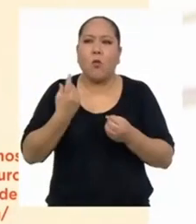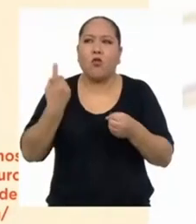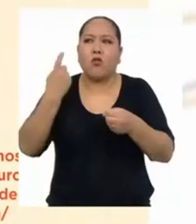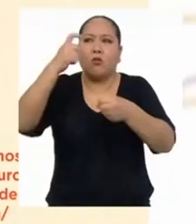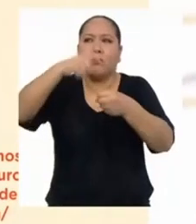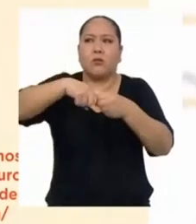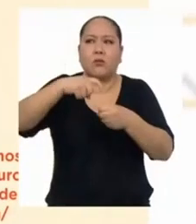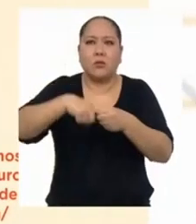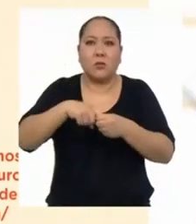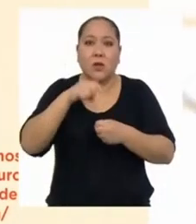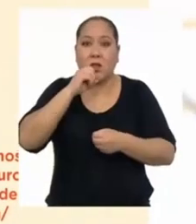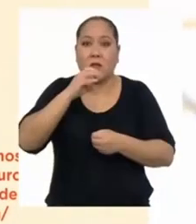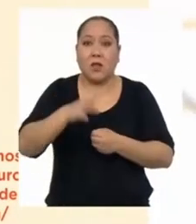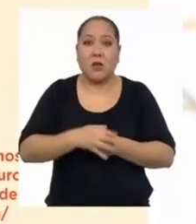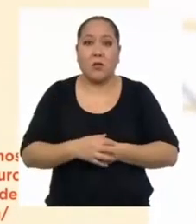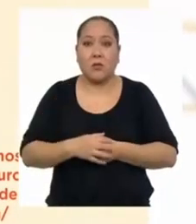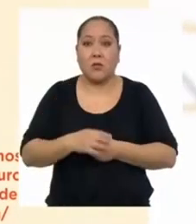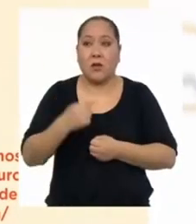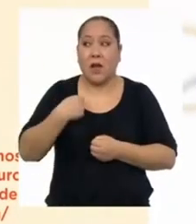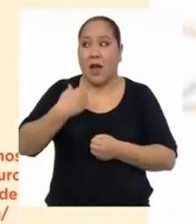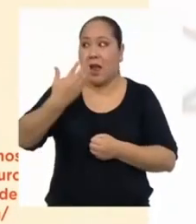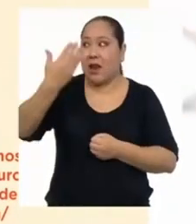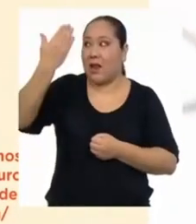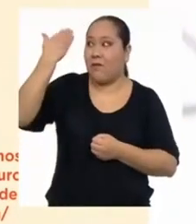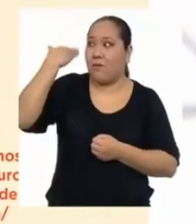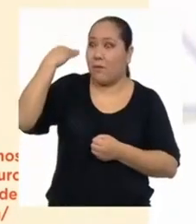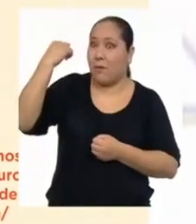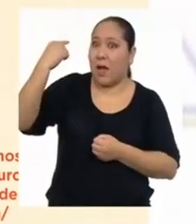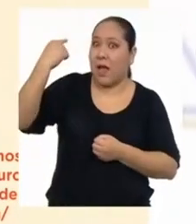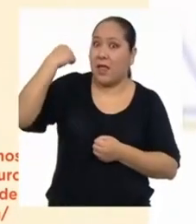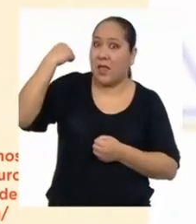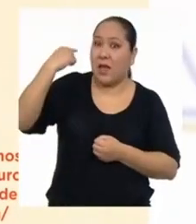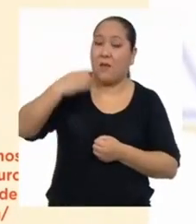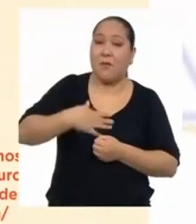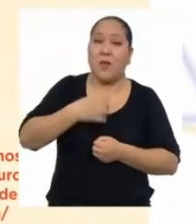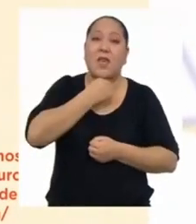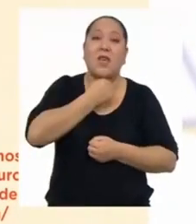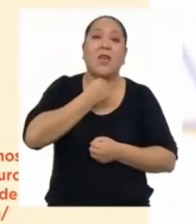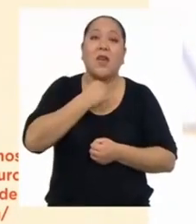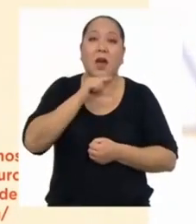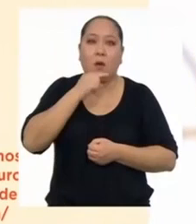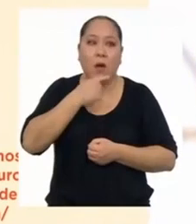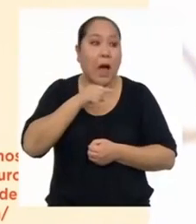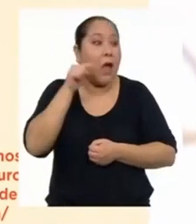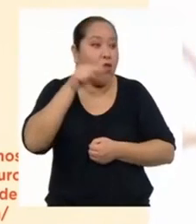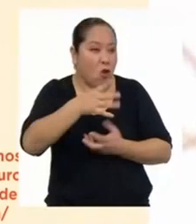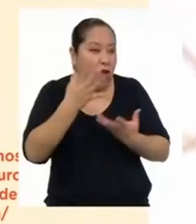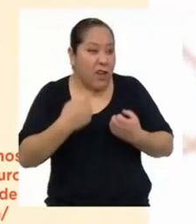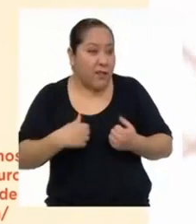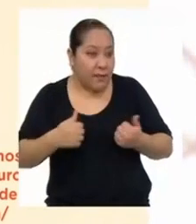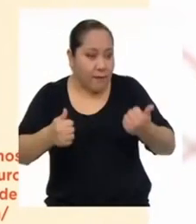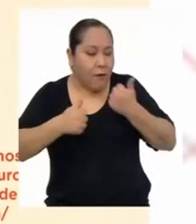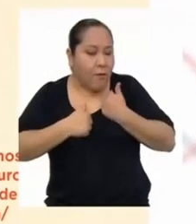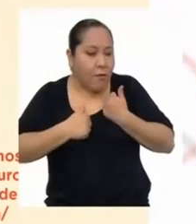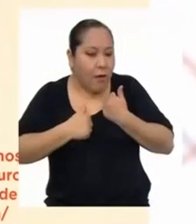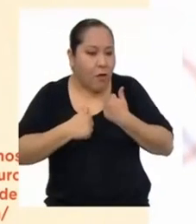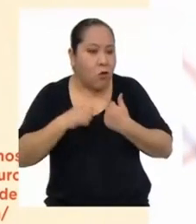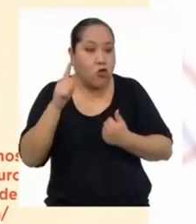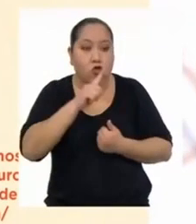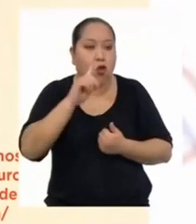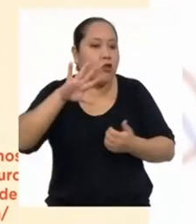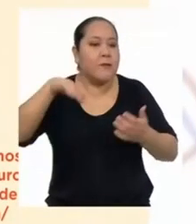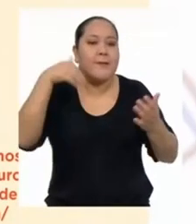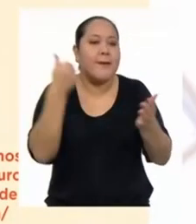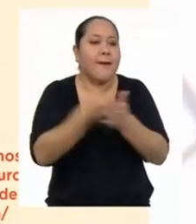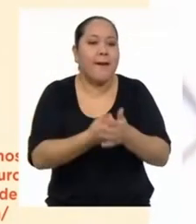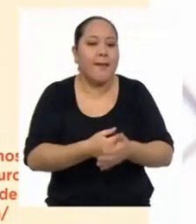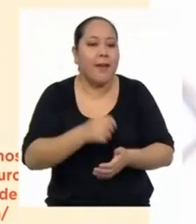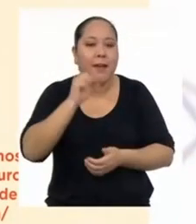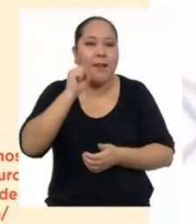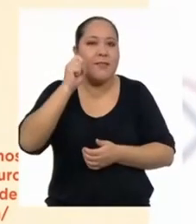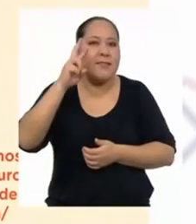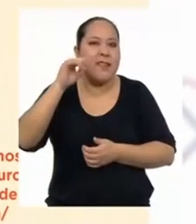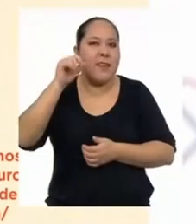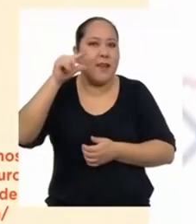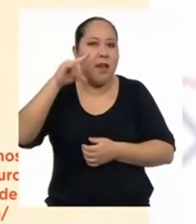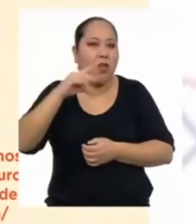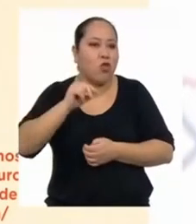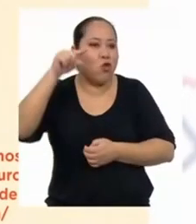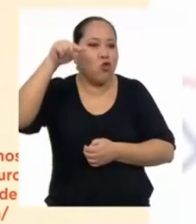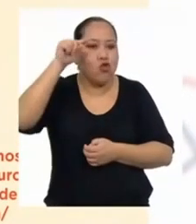de que tenía a mis espaldas a la abuelita. Con que quisiera ser soldado, ¿no? Pues no llegarás ni a sargento, me